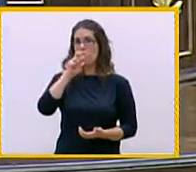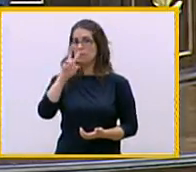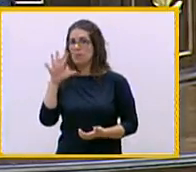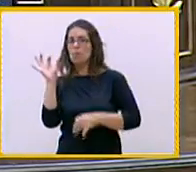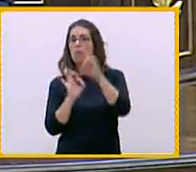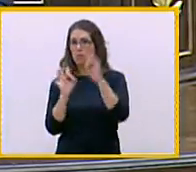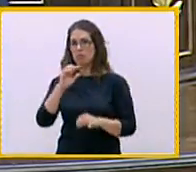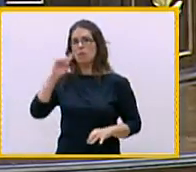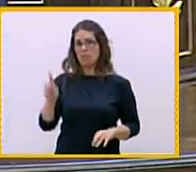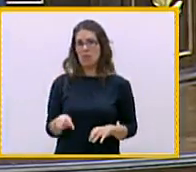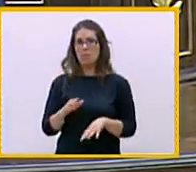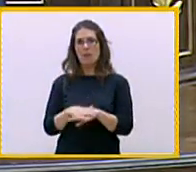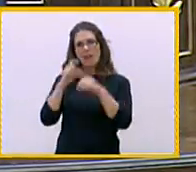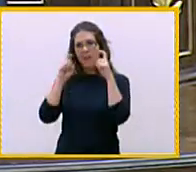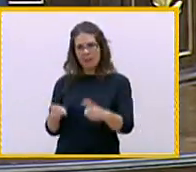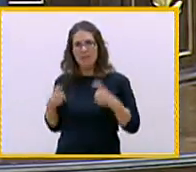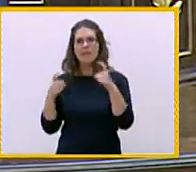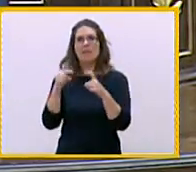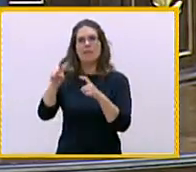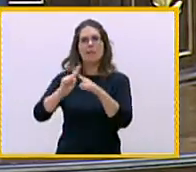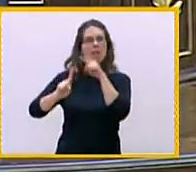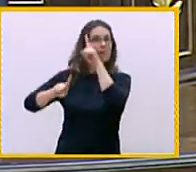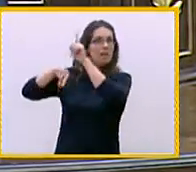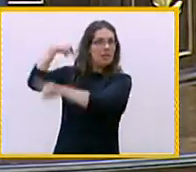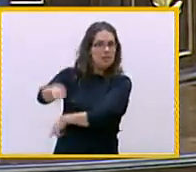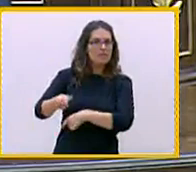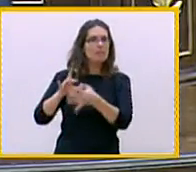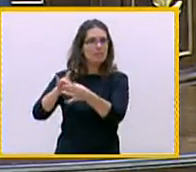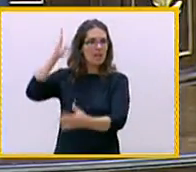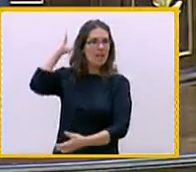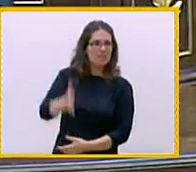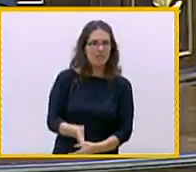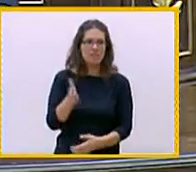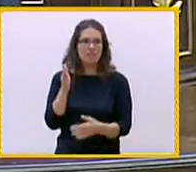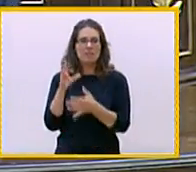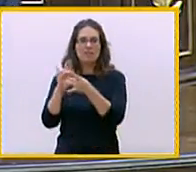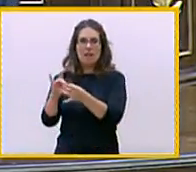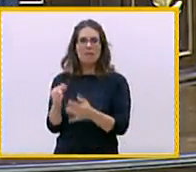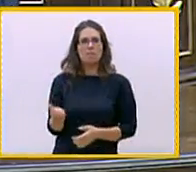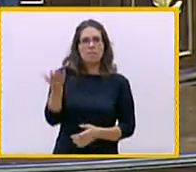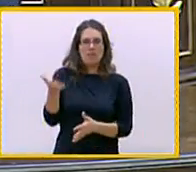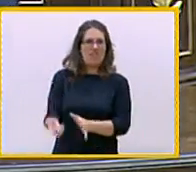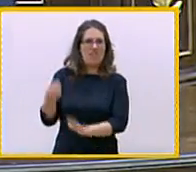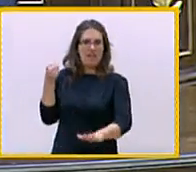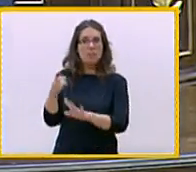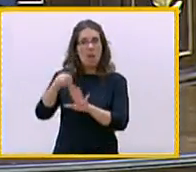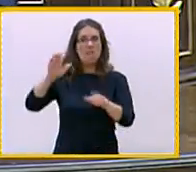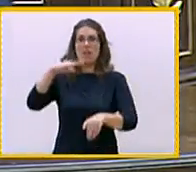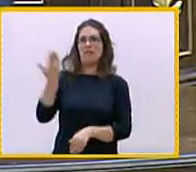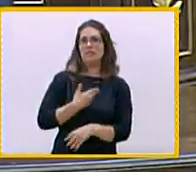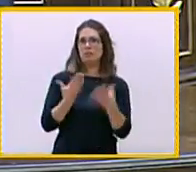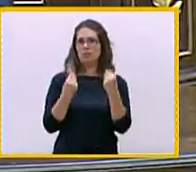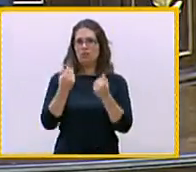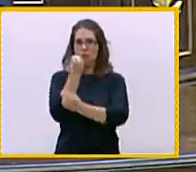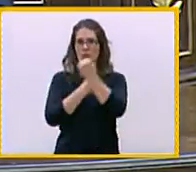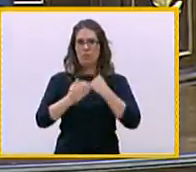para contener las presiones inflacionistas y que afecta con mayor intensidad a las economías como la nuestra, con una elevada